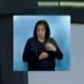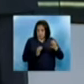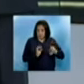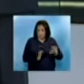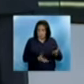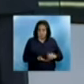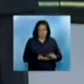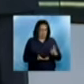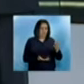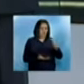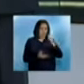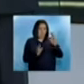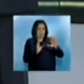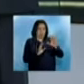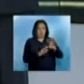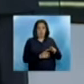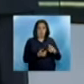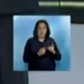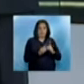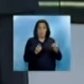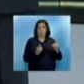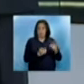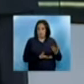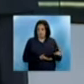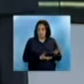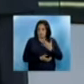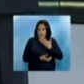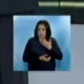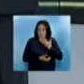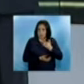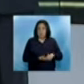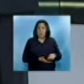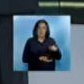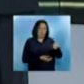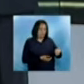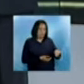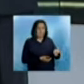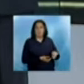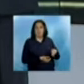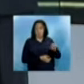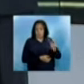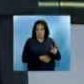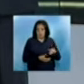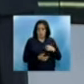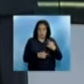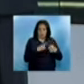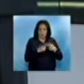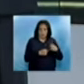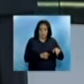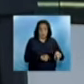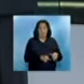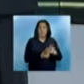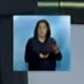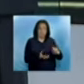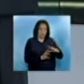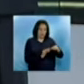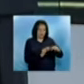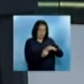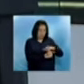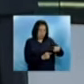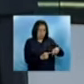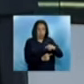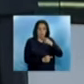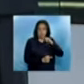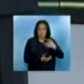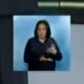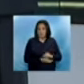realmente consternadas por el divorcio de nada más y nada menos que el Nobel peruano. Y es una de las cosas que comentan en este círculo de